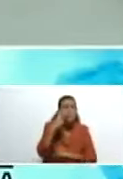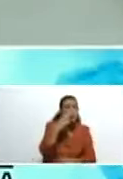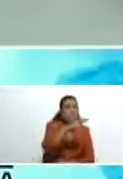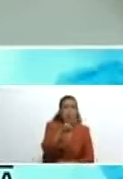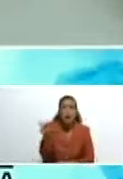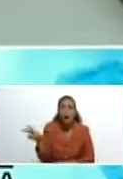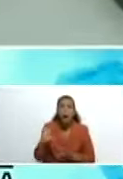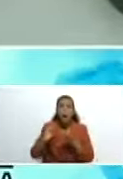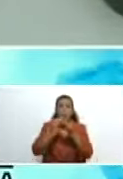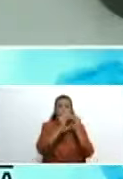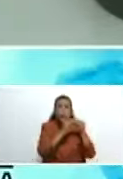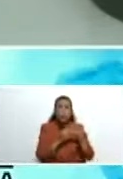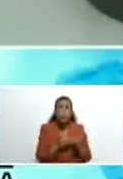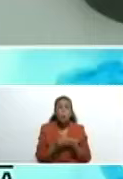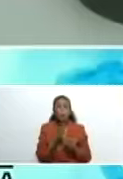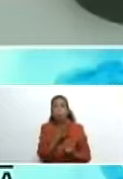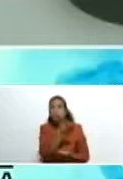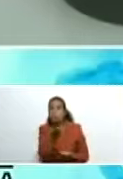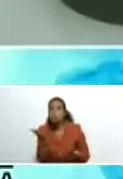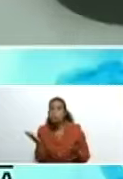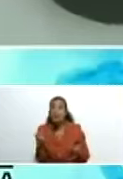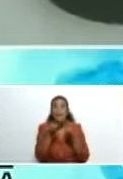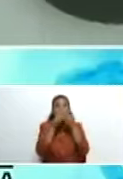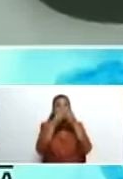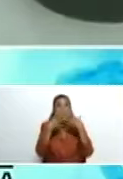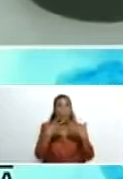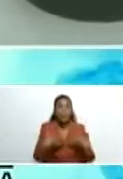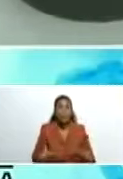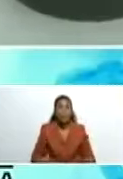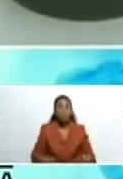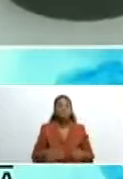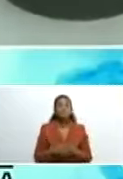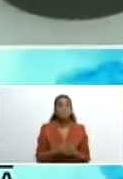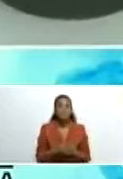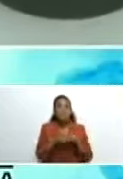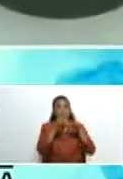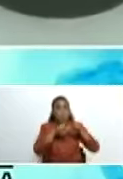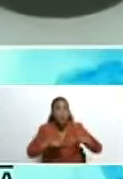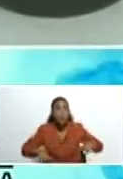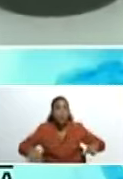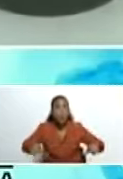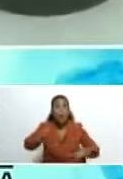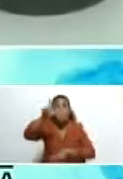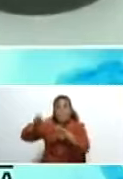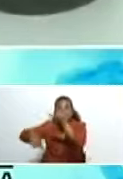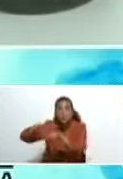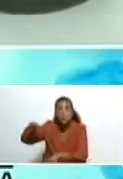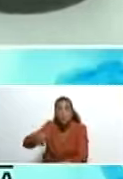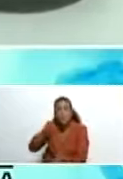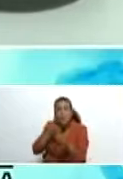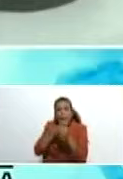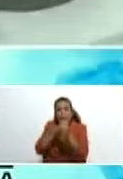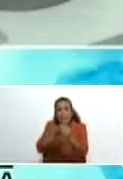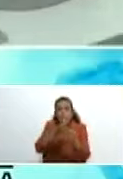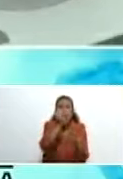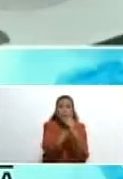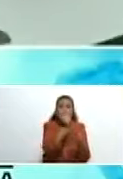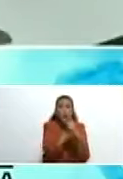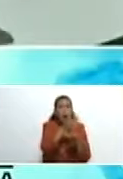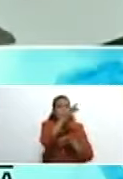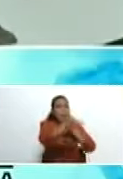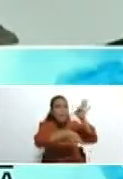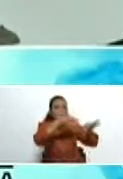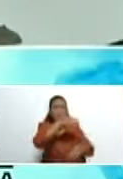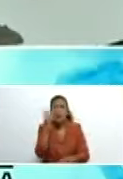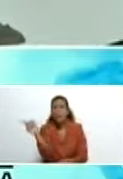refaccionado, recuperado, embellecido. Aquí tenemos sus espacios, sus trabajadoras. ¿Cómo están ustedes? Mi